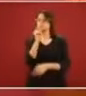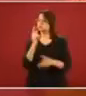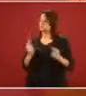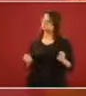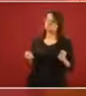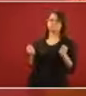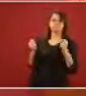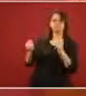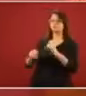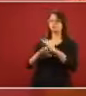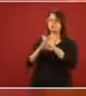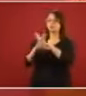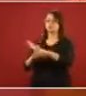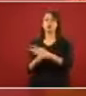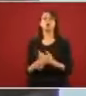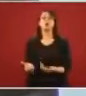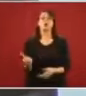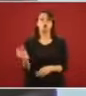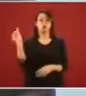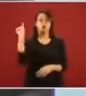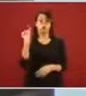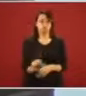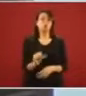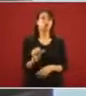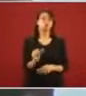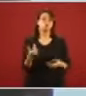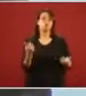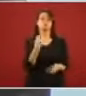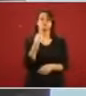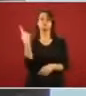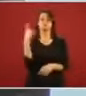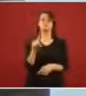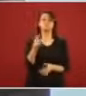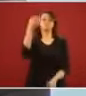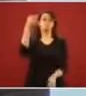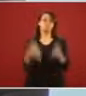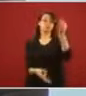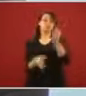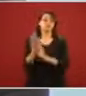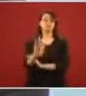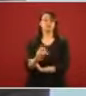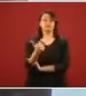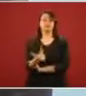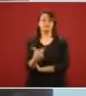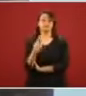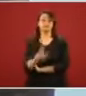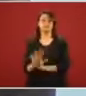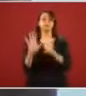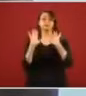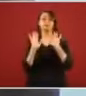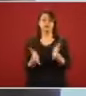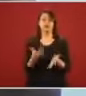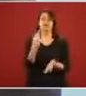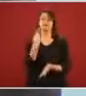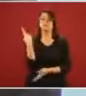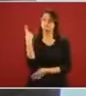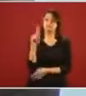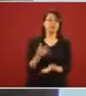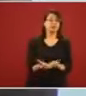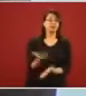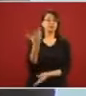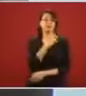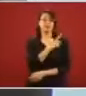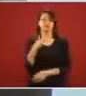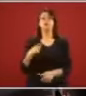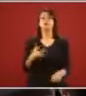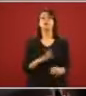y que hoy vamos a amanecer en la Fiscalía General de la República poniendo ya la denuncia respectiva,